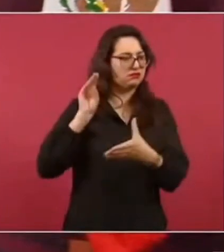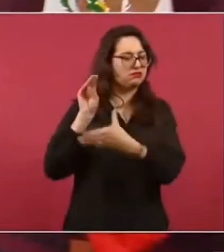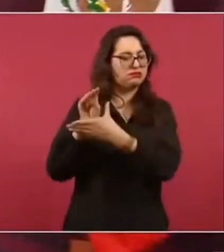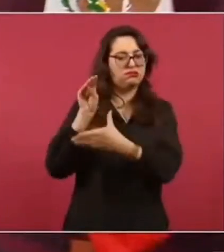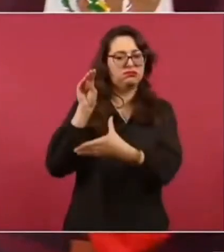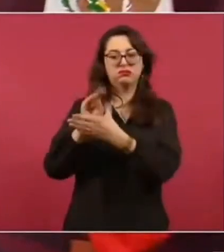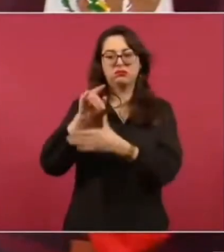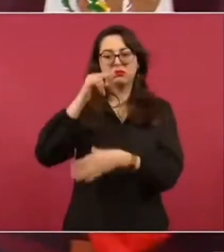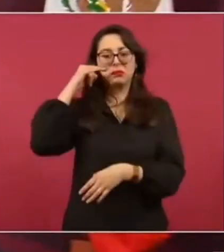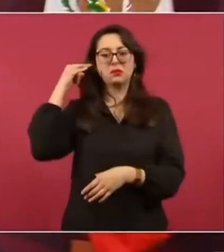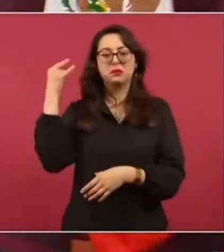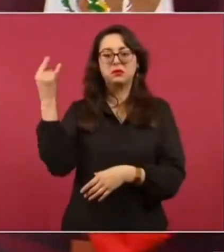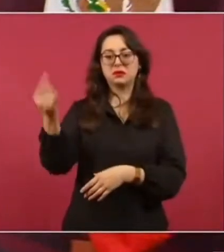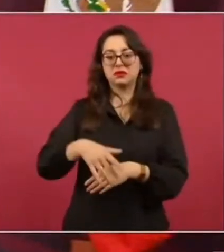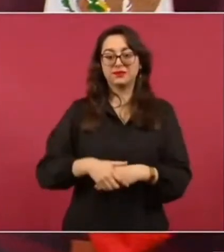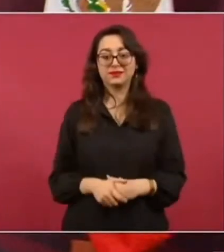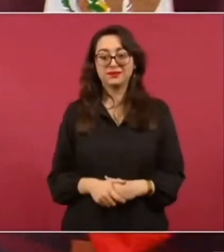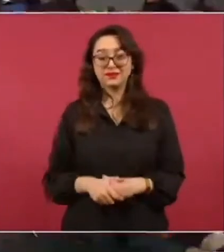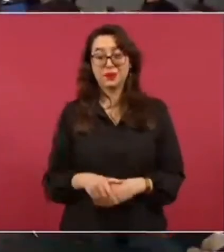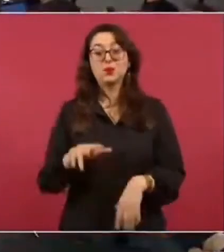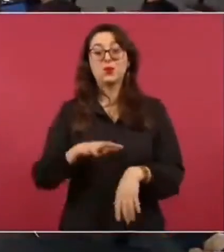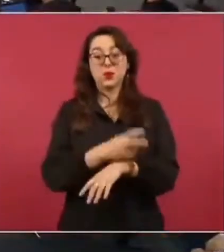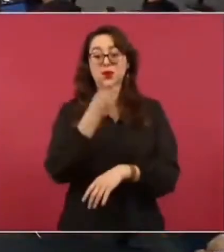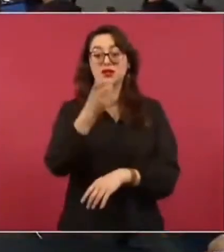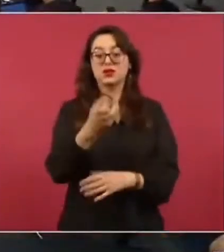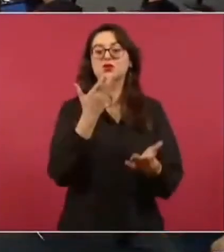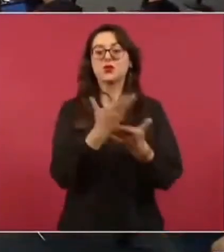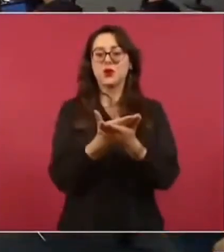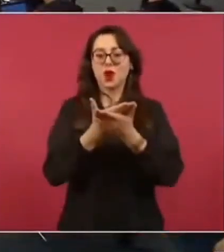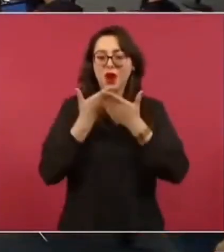Ese es el gran cambio de ahora.